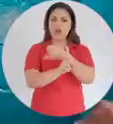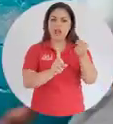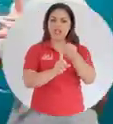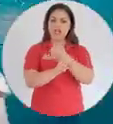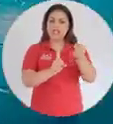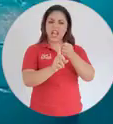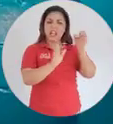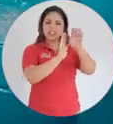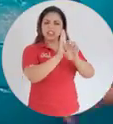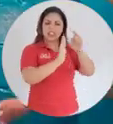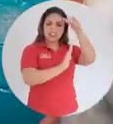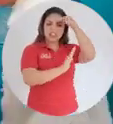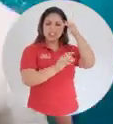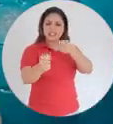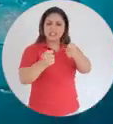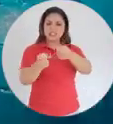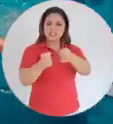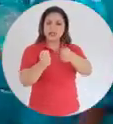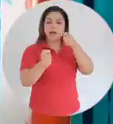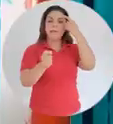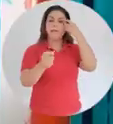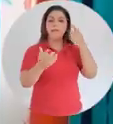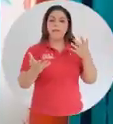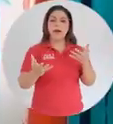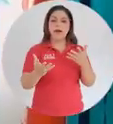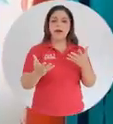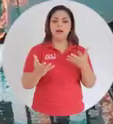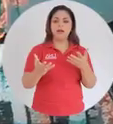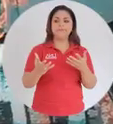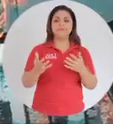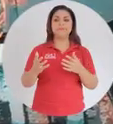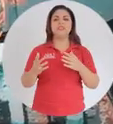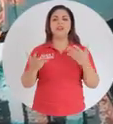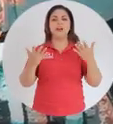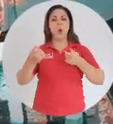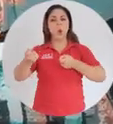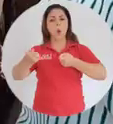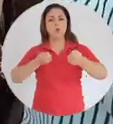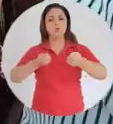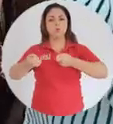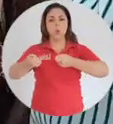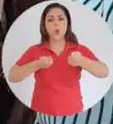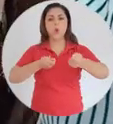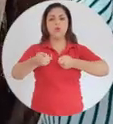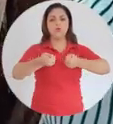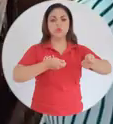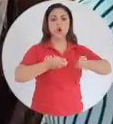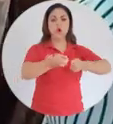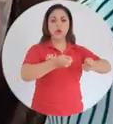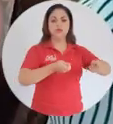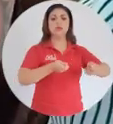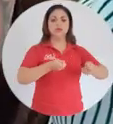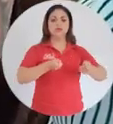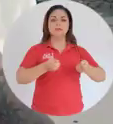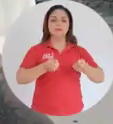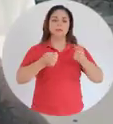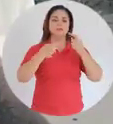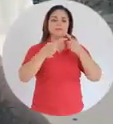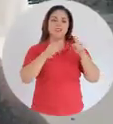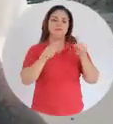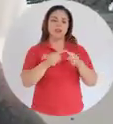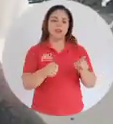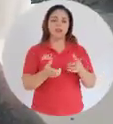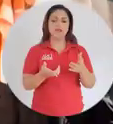violencia desde el Estado para ir manteniendo el control, por ejemplo, de